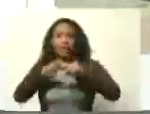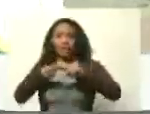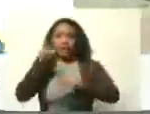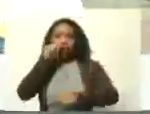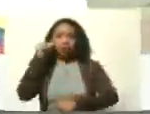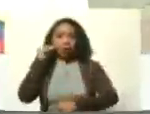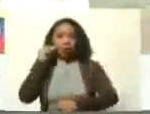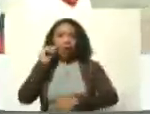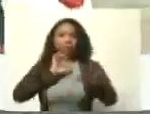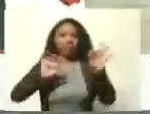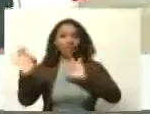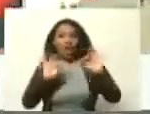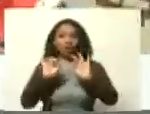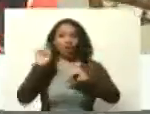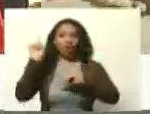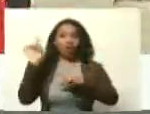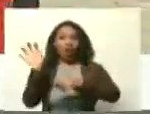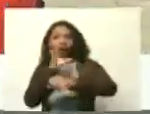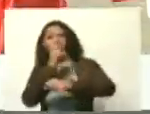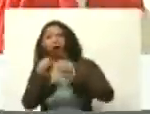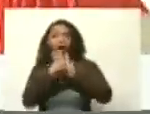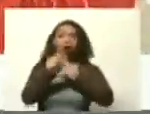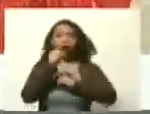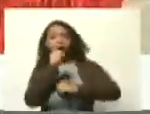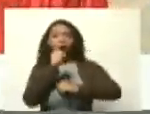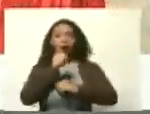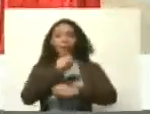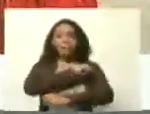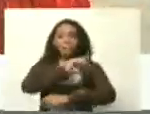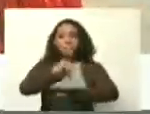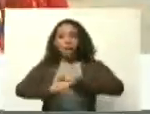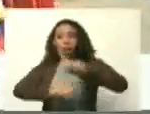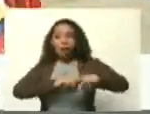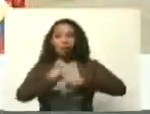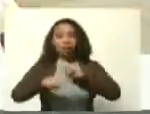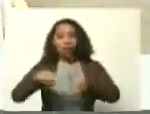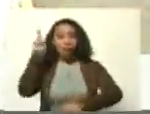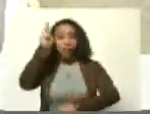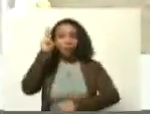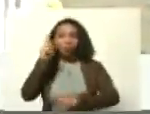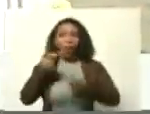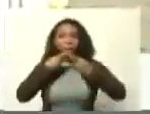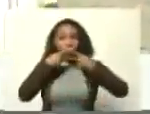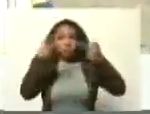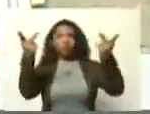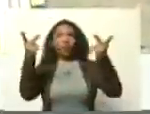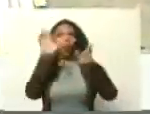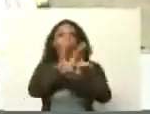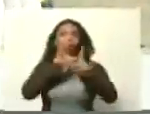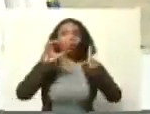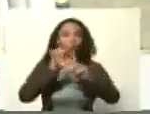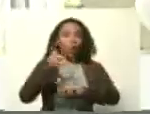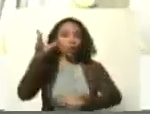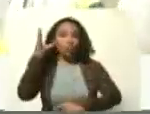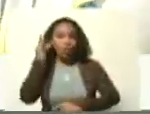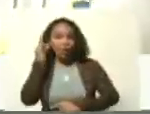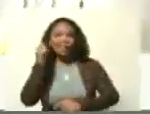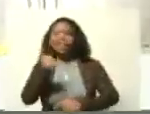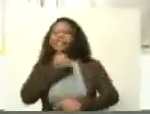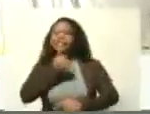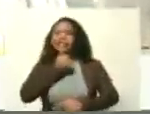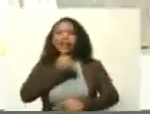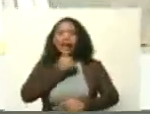la presentación de este coro al mando de la profesora de difusión cultural María Luisa Guerra,